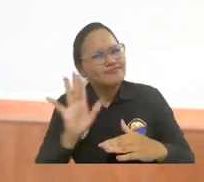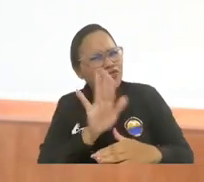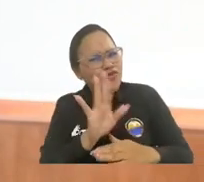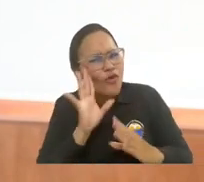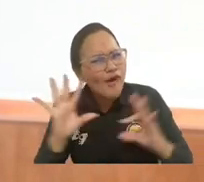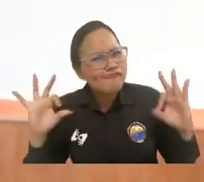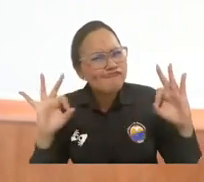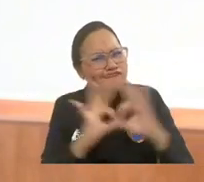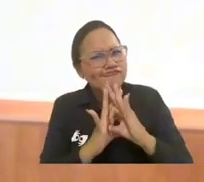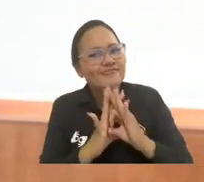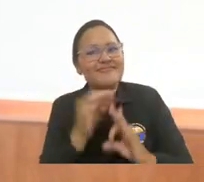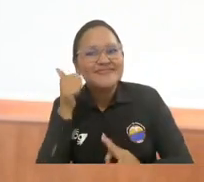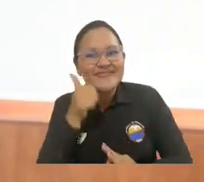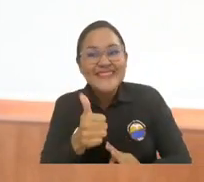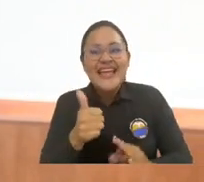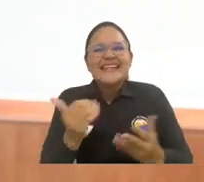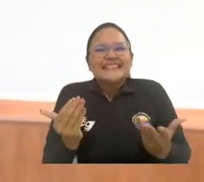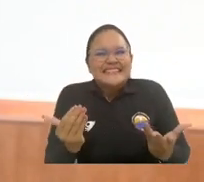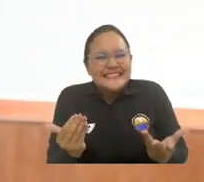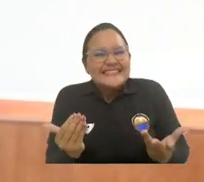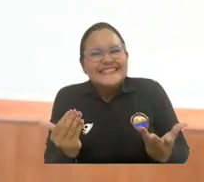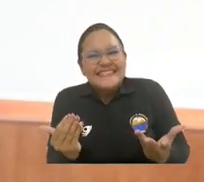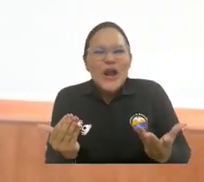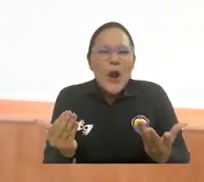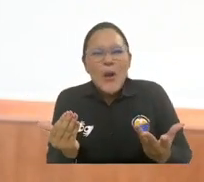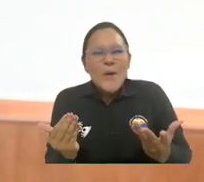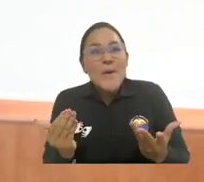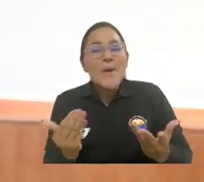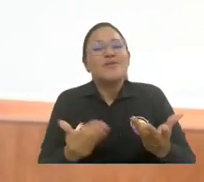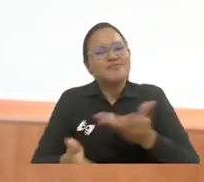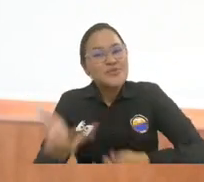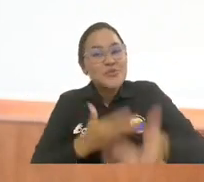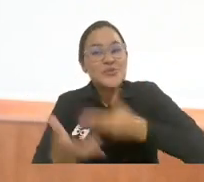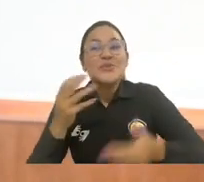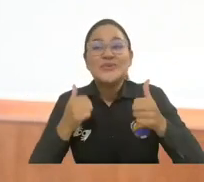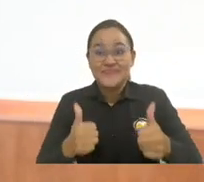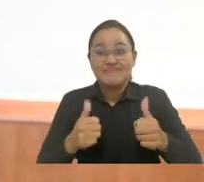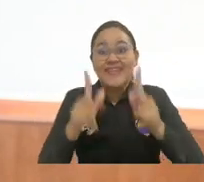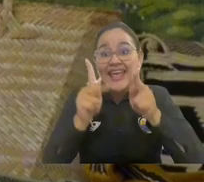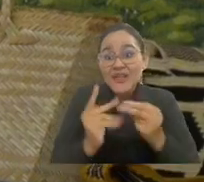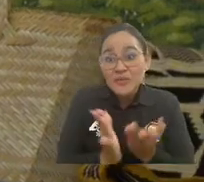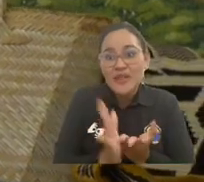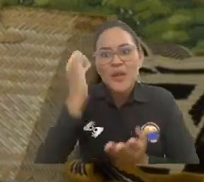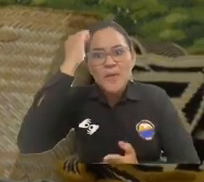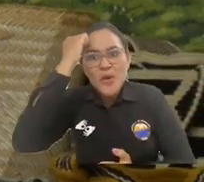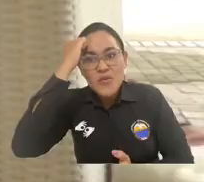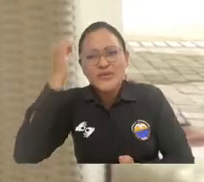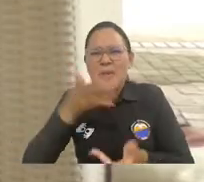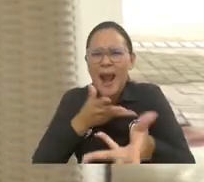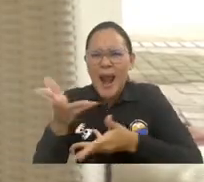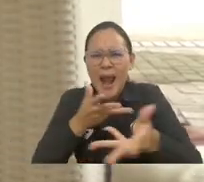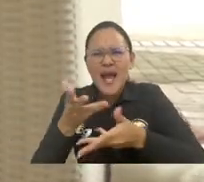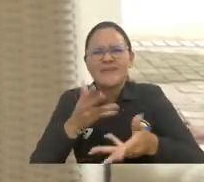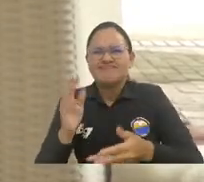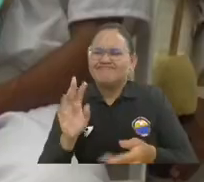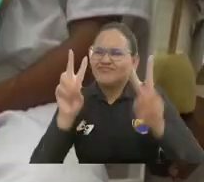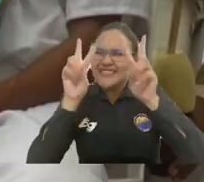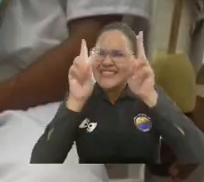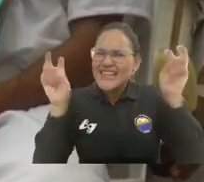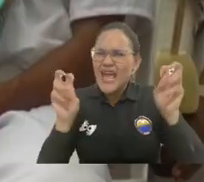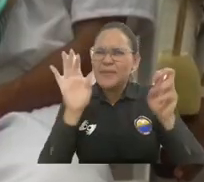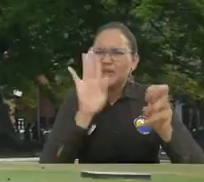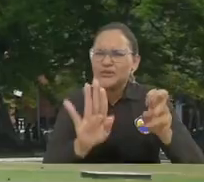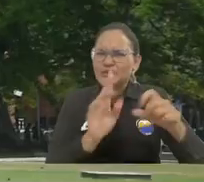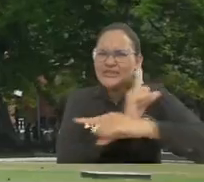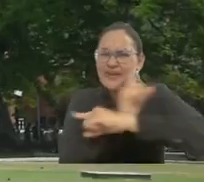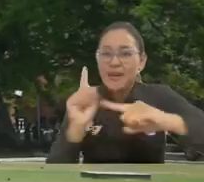espectacular idea visionar noos al futuro y vivir el presente pero siempre enfocados en eso en ver qué es lo que nos depara un poquito más allá